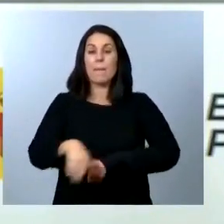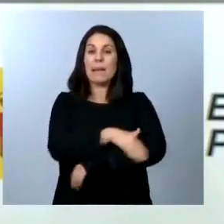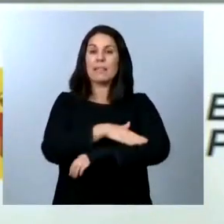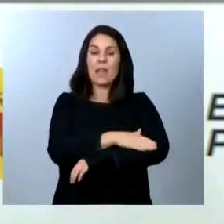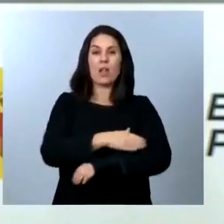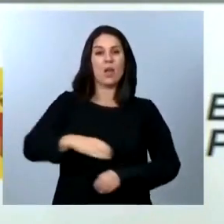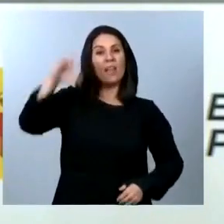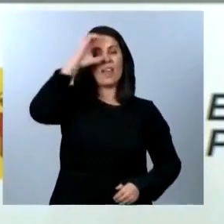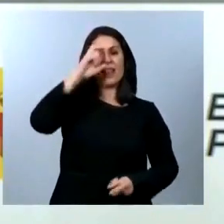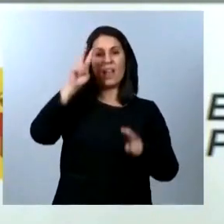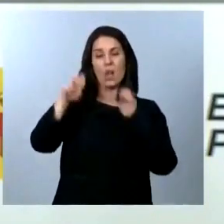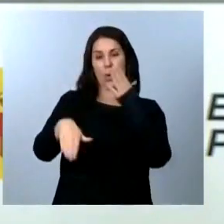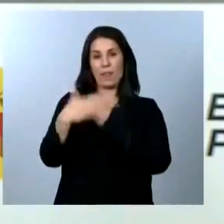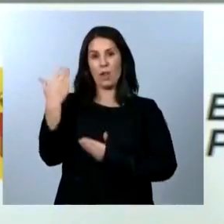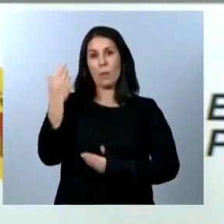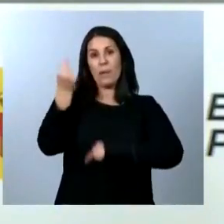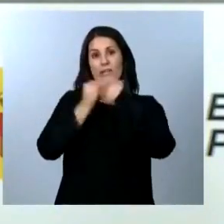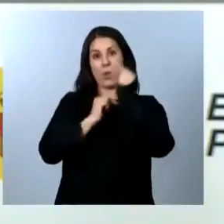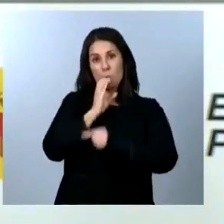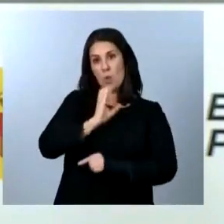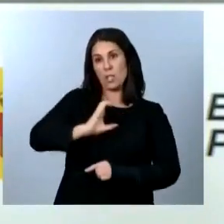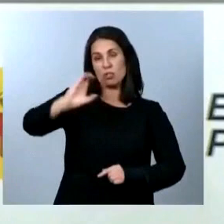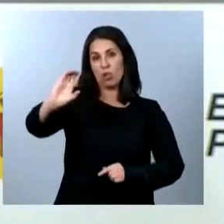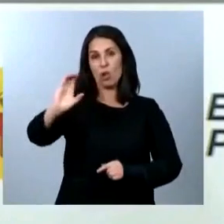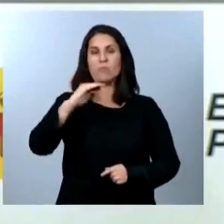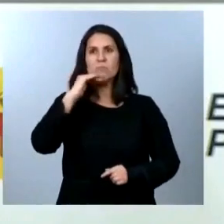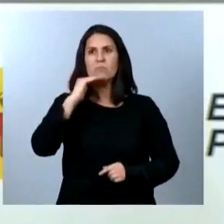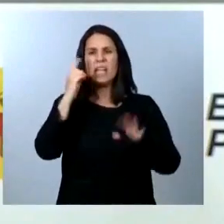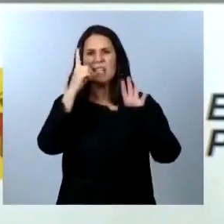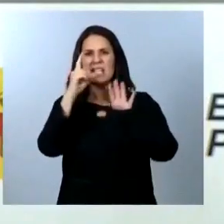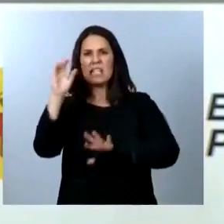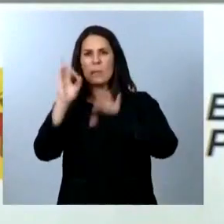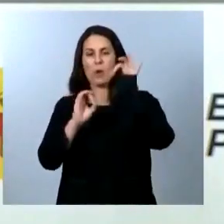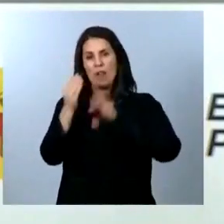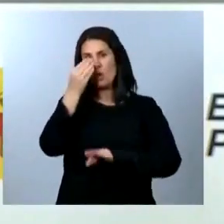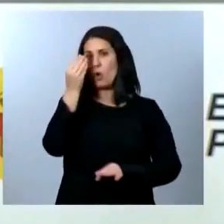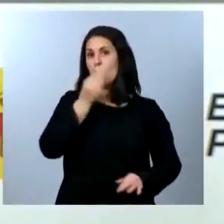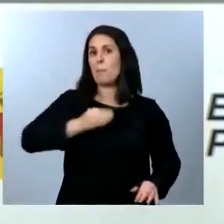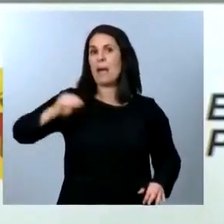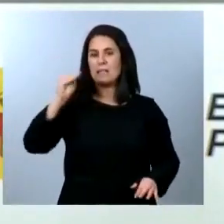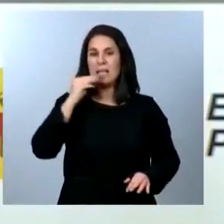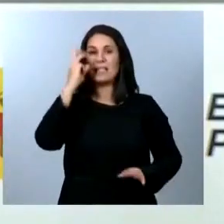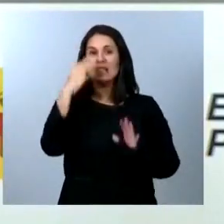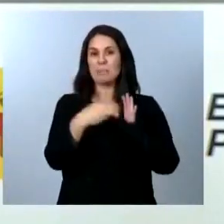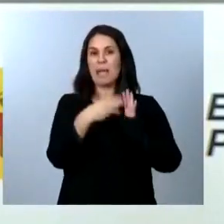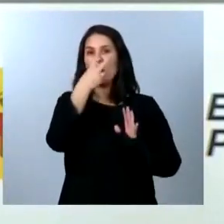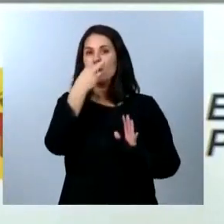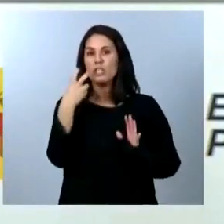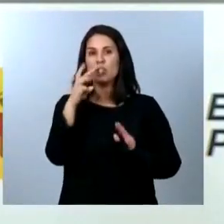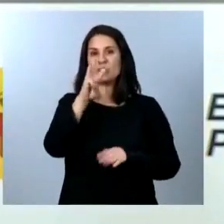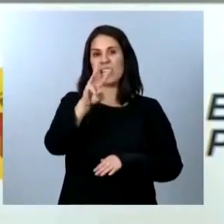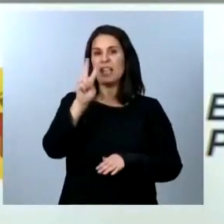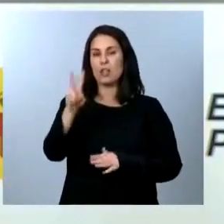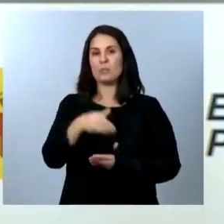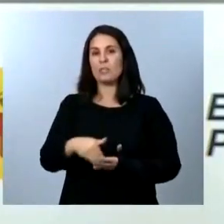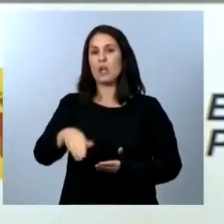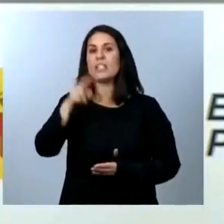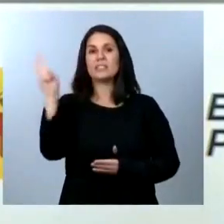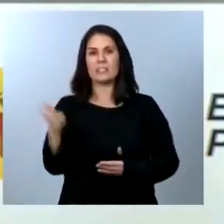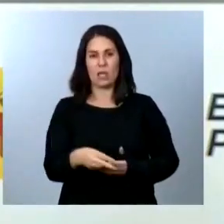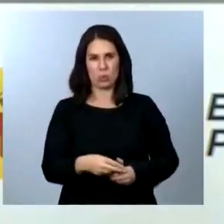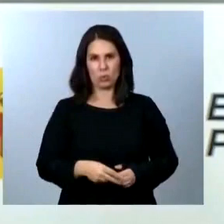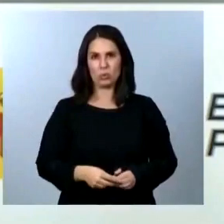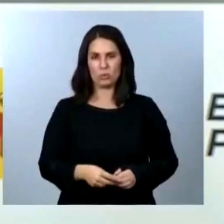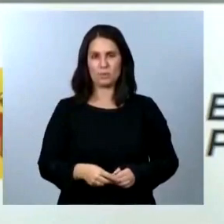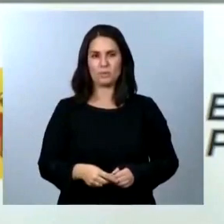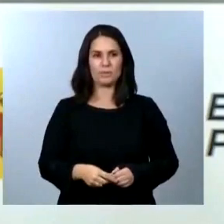dotación presupuestaria casi un 60% más, en concreto 3.232 millones de euros. Y junto